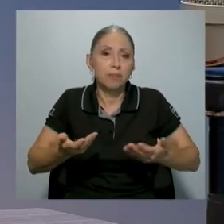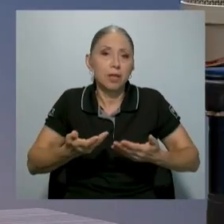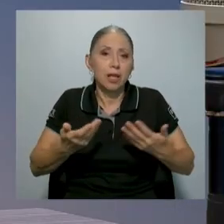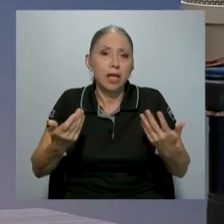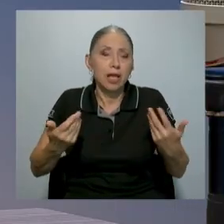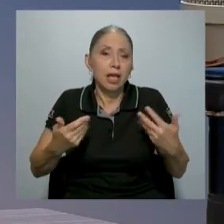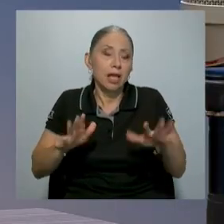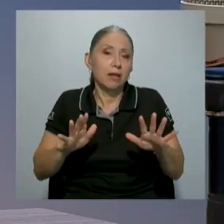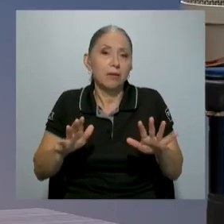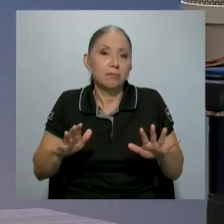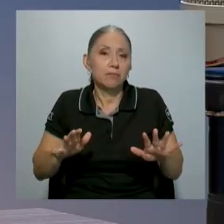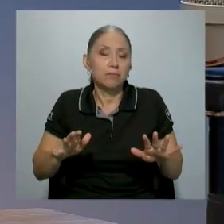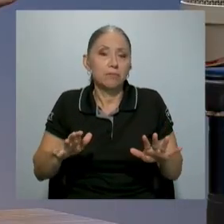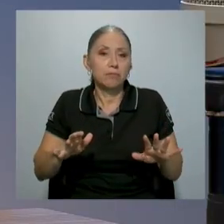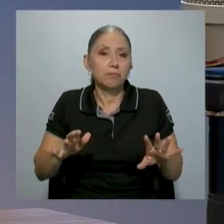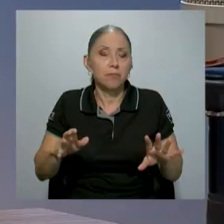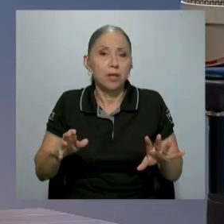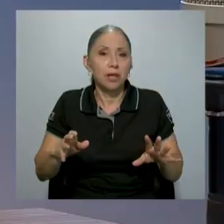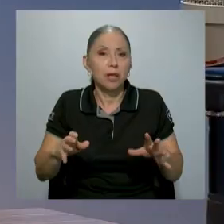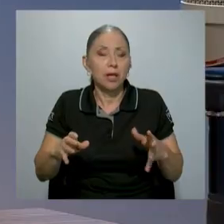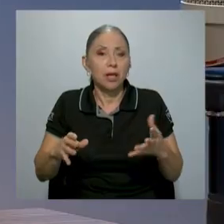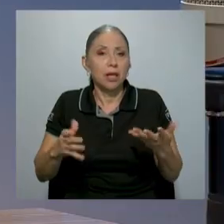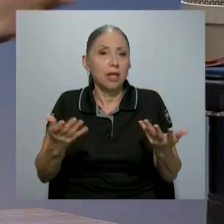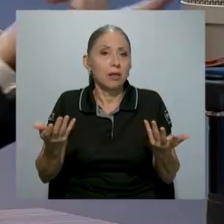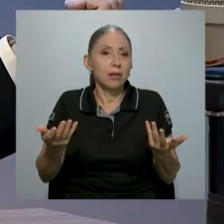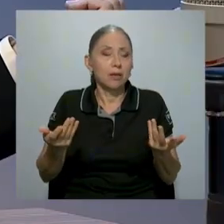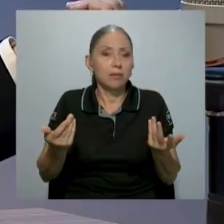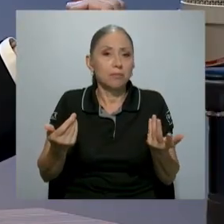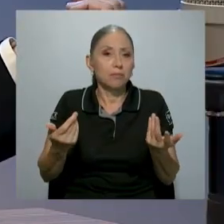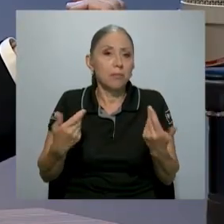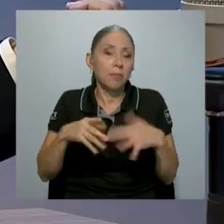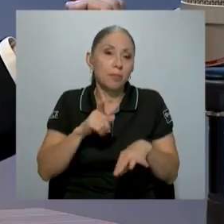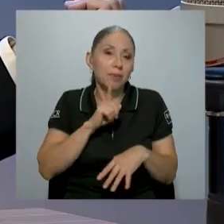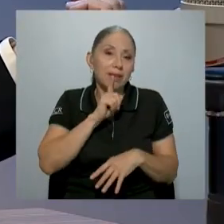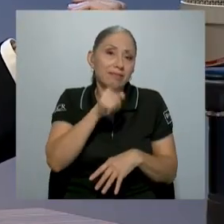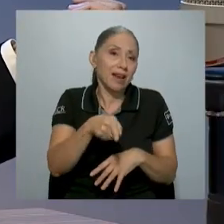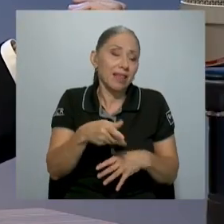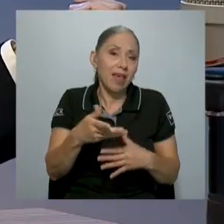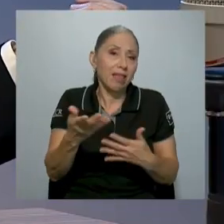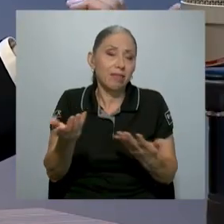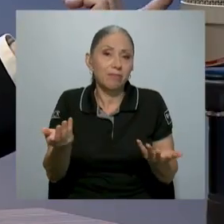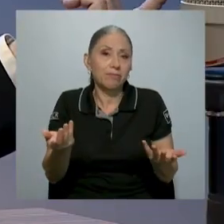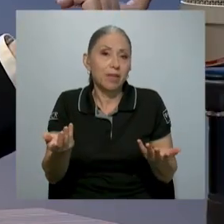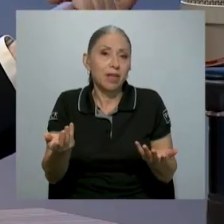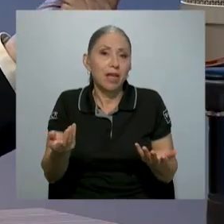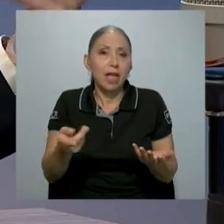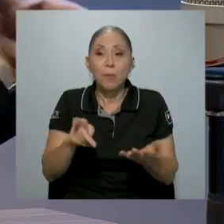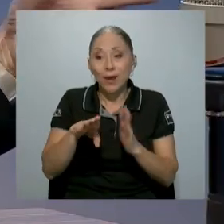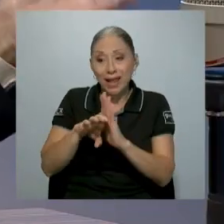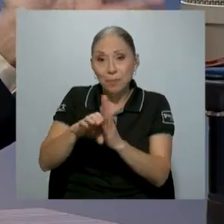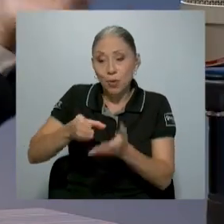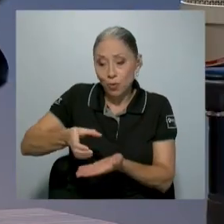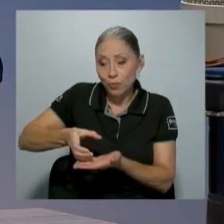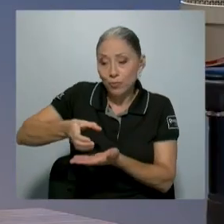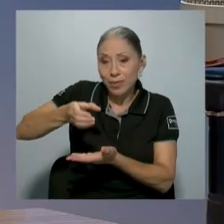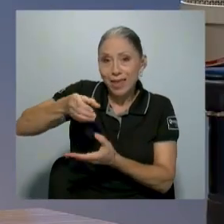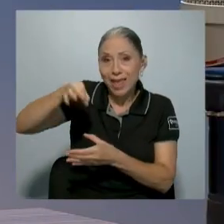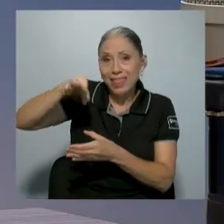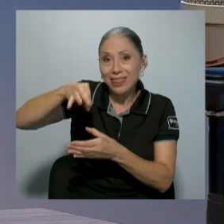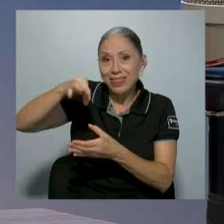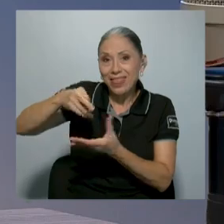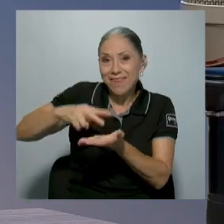matcha, que es algo que si no fuera por globalización uno no probaría, es un té verde que no es té